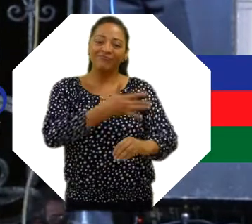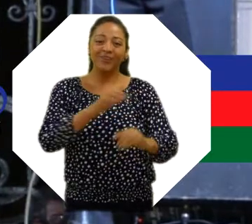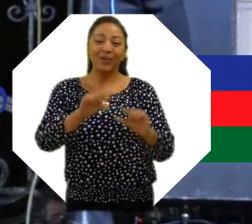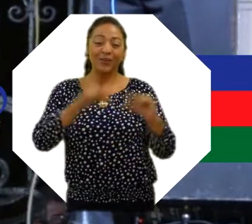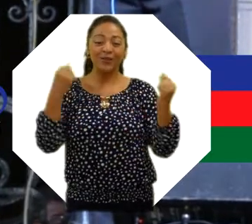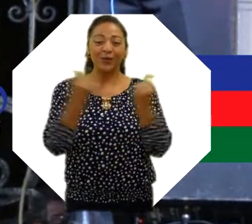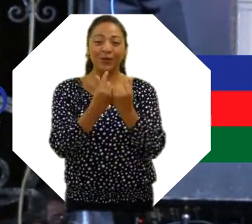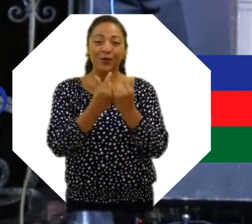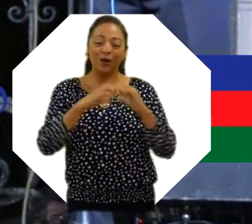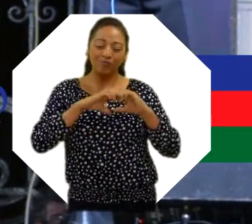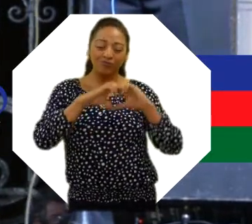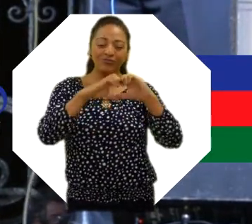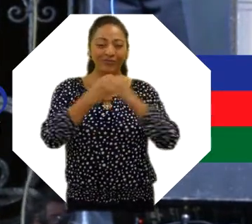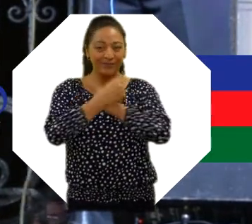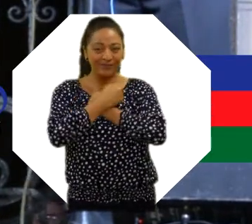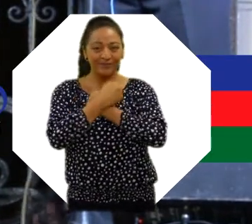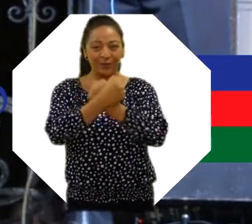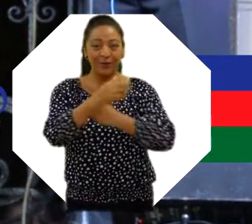Los romanceros.